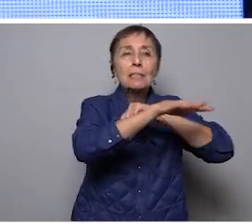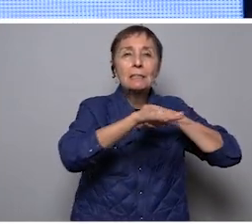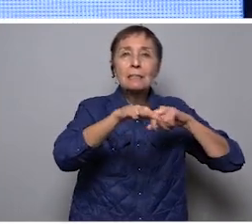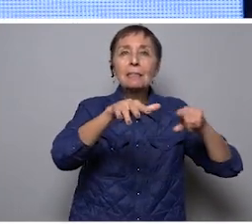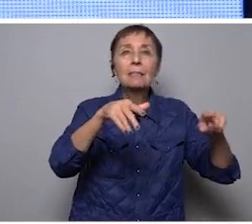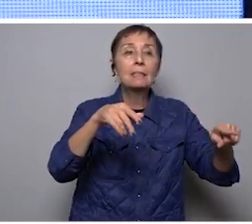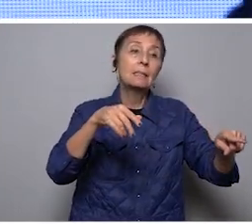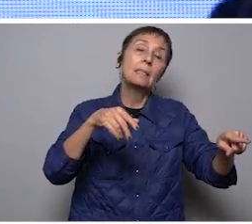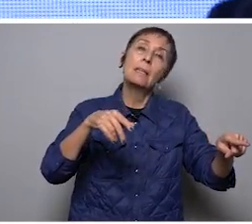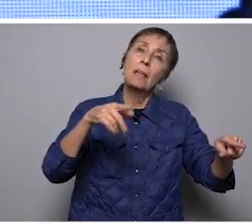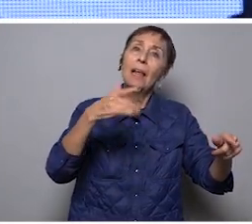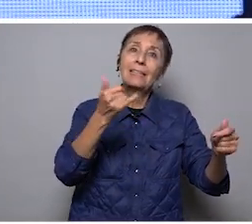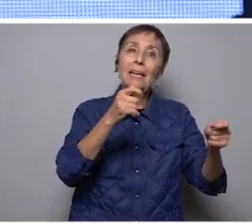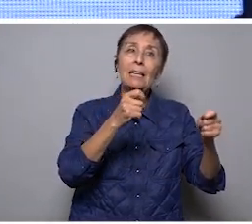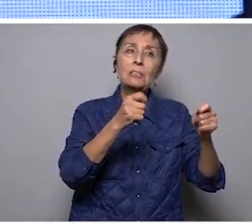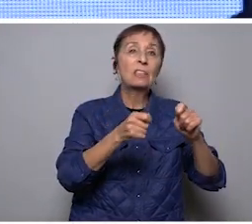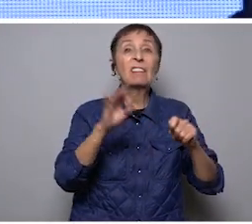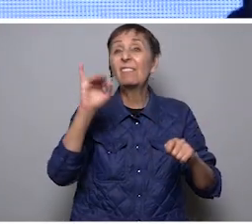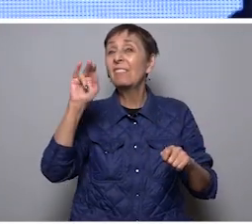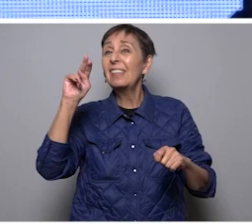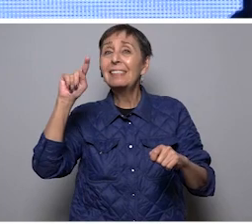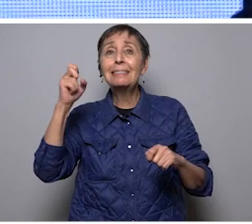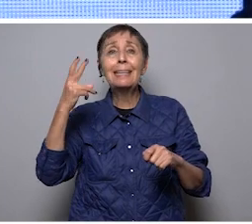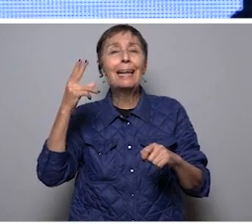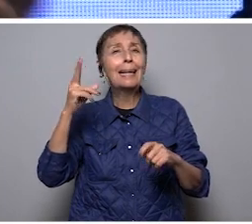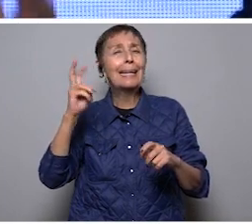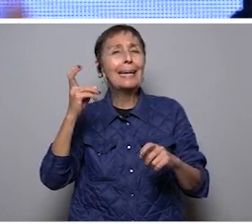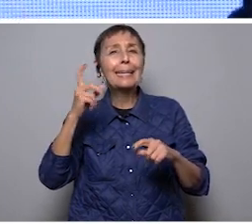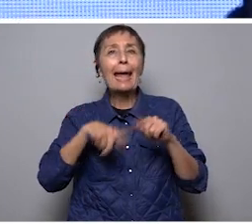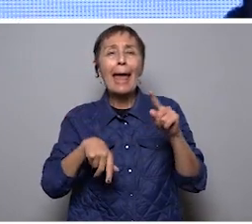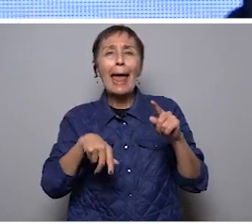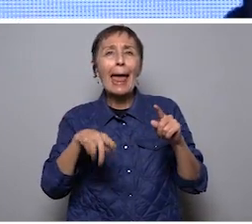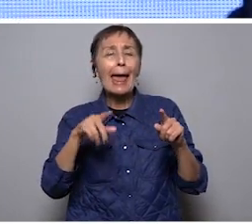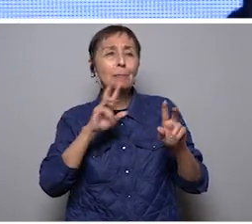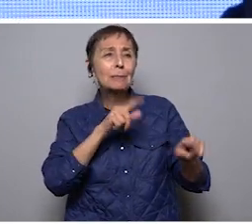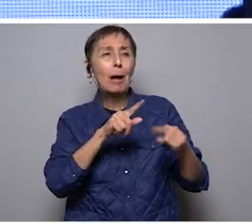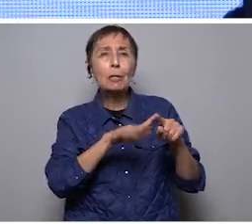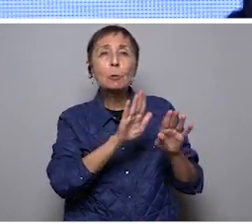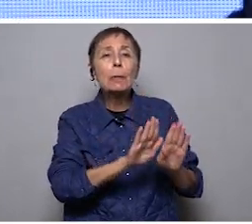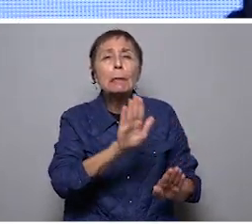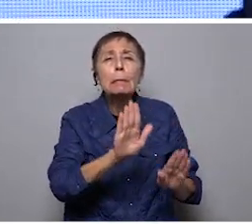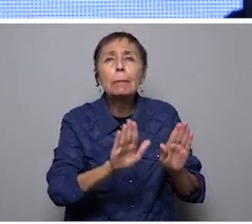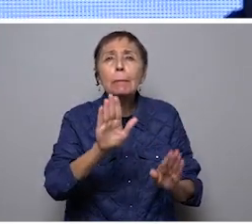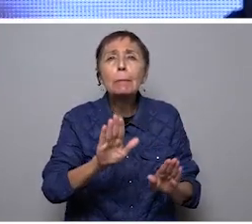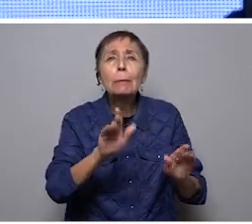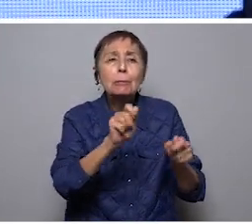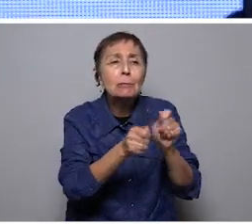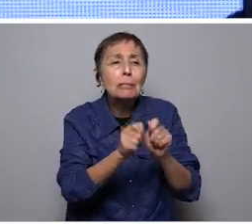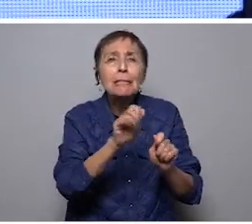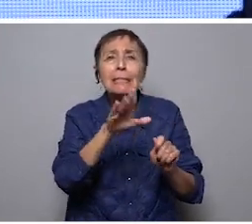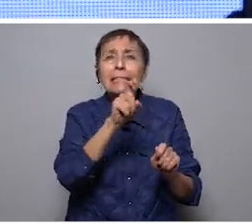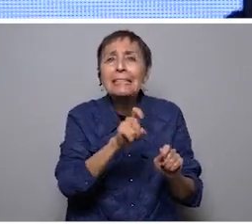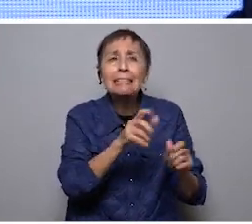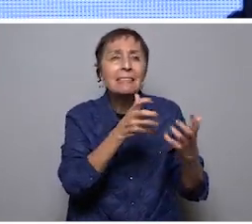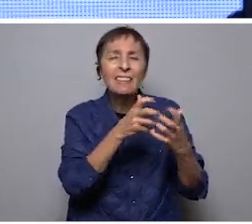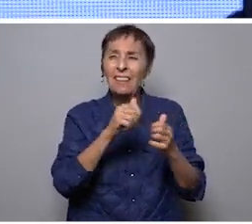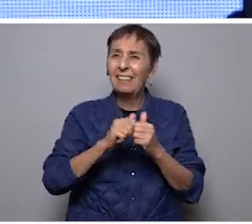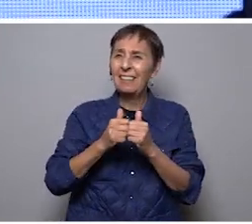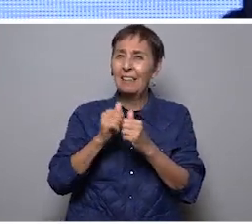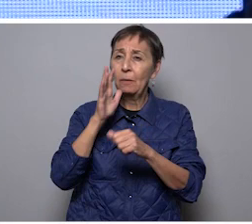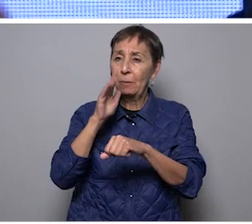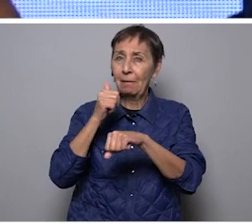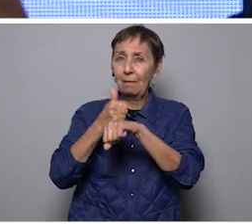cosa Tampoco yo decía Bueno y cómo va organizar la comercialización del café la fintech No eso lo hace una organización de